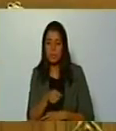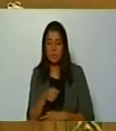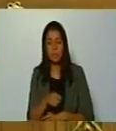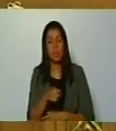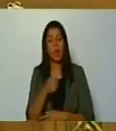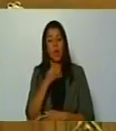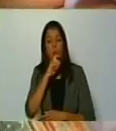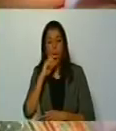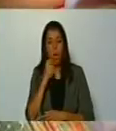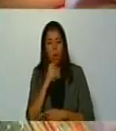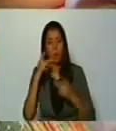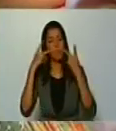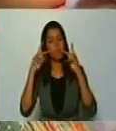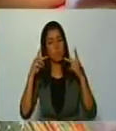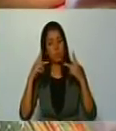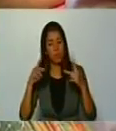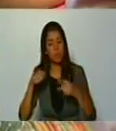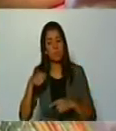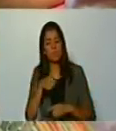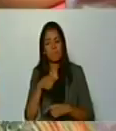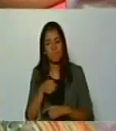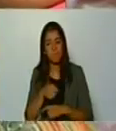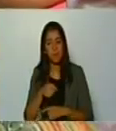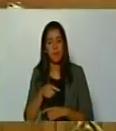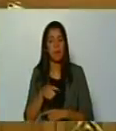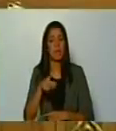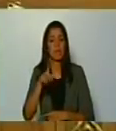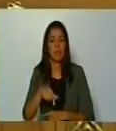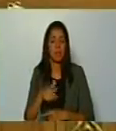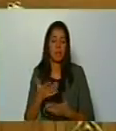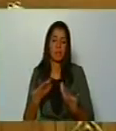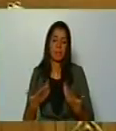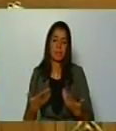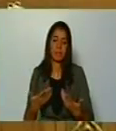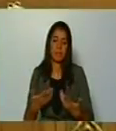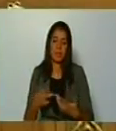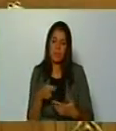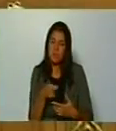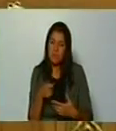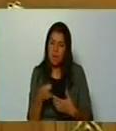pública continuada. Yo diría también, si me permiten, la asociación para delinquir.